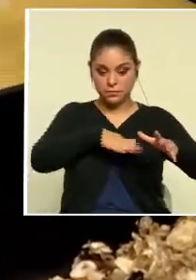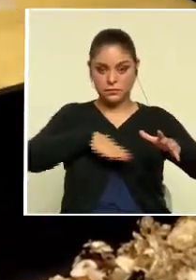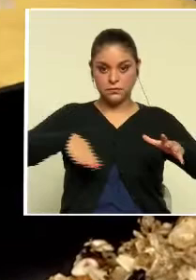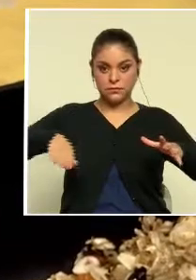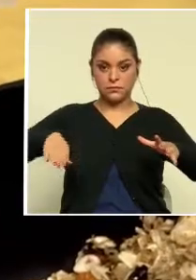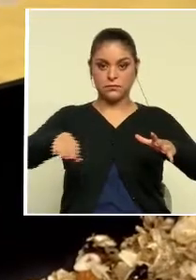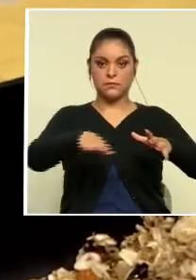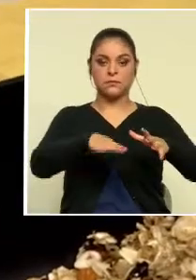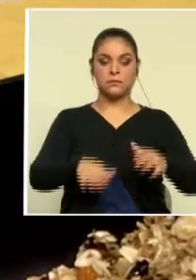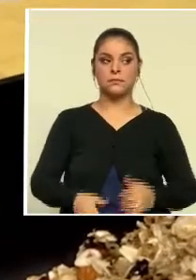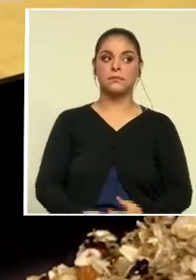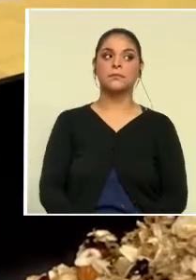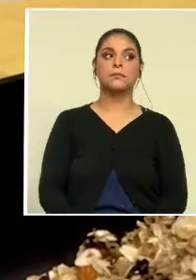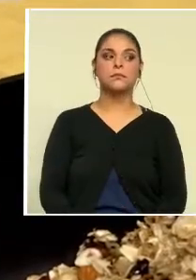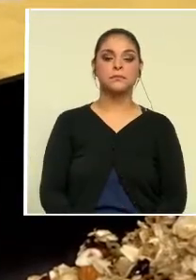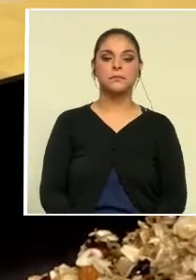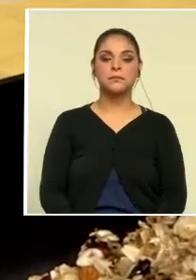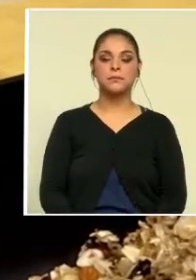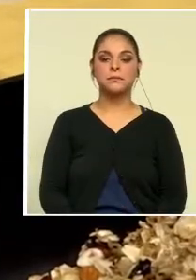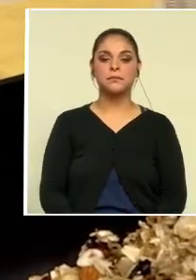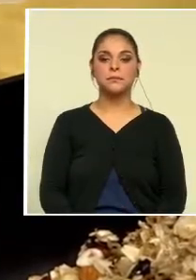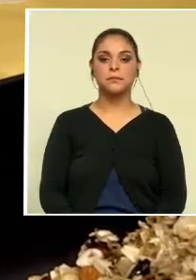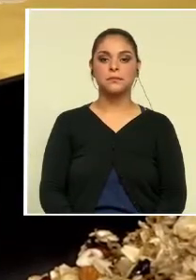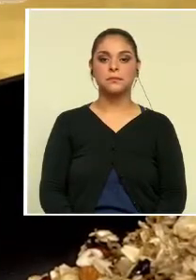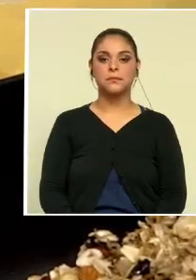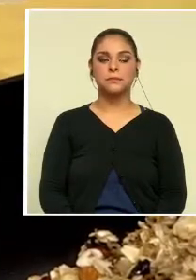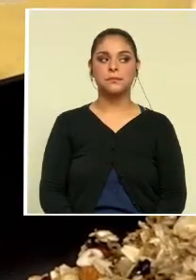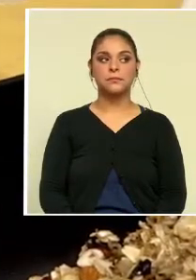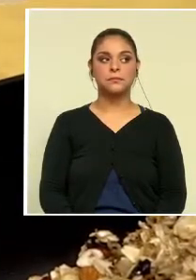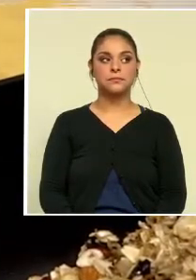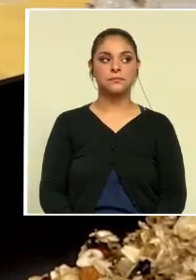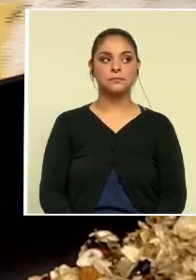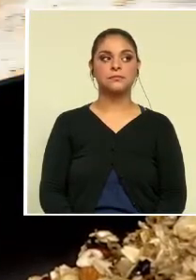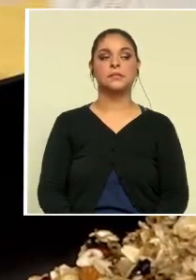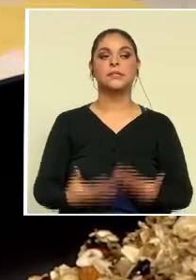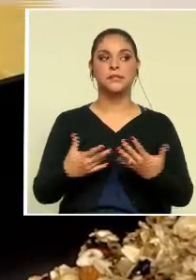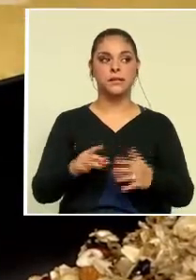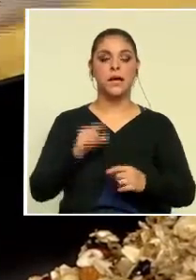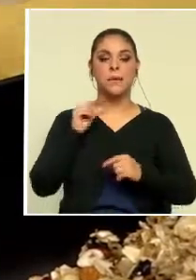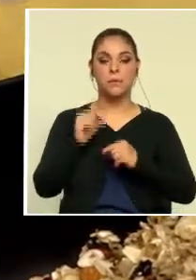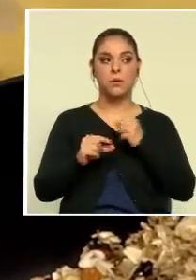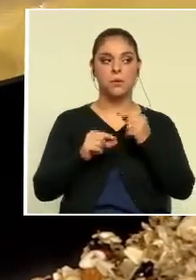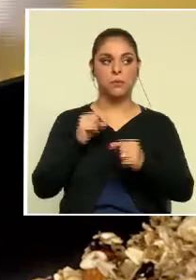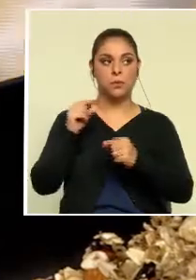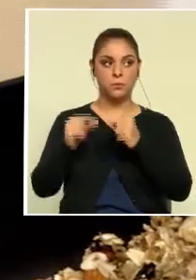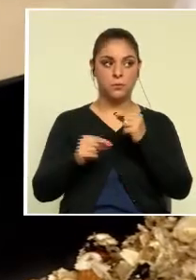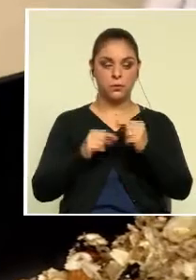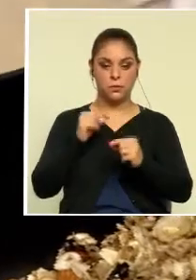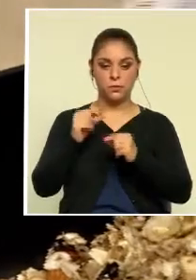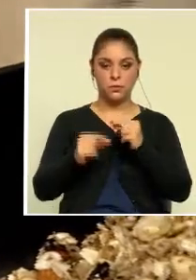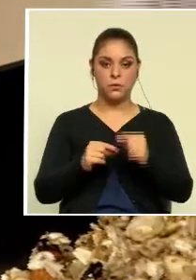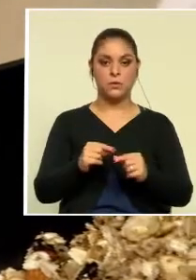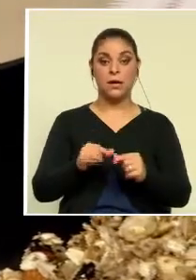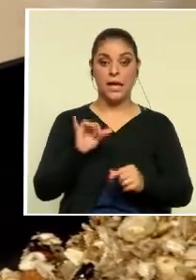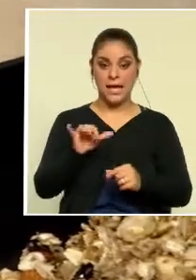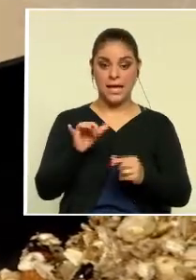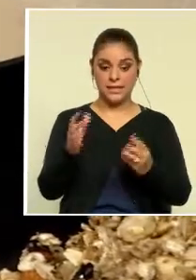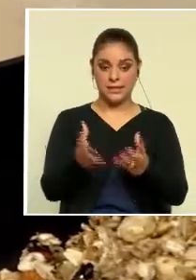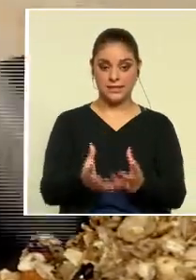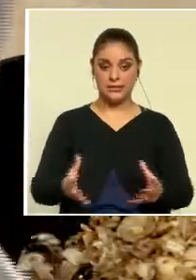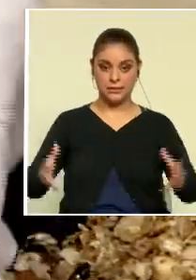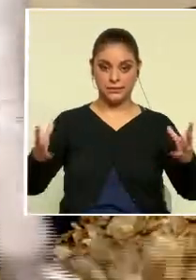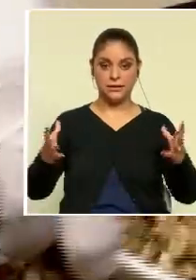donde vamos a poner vamos a ir colocando poco a poco en este recibo